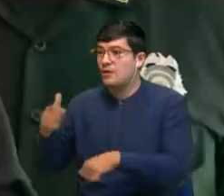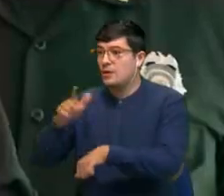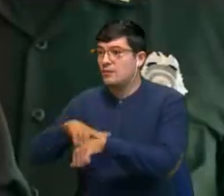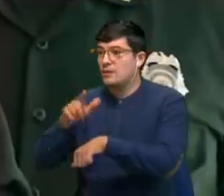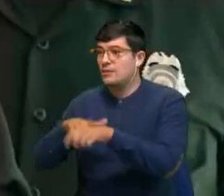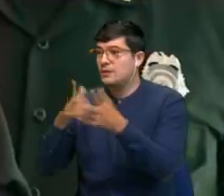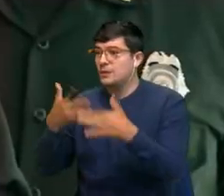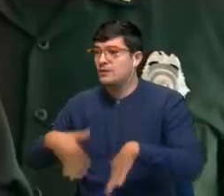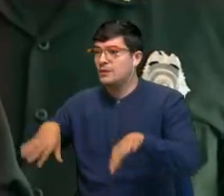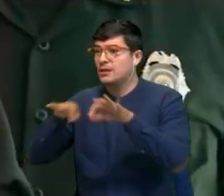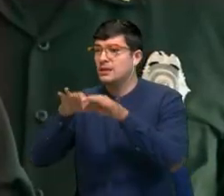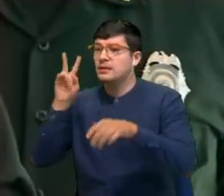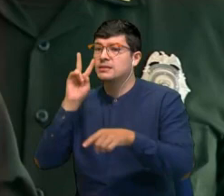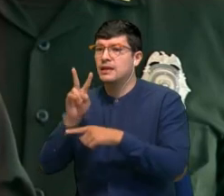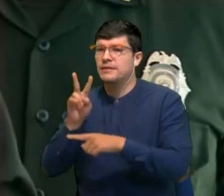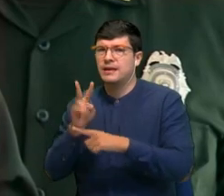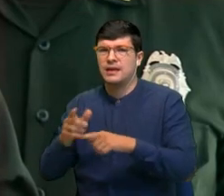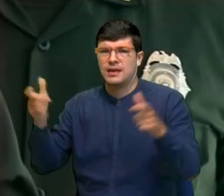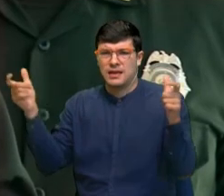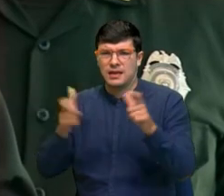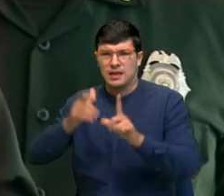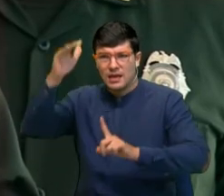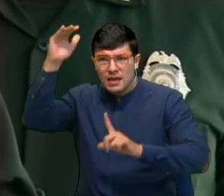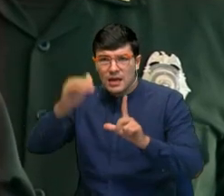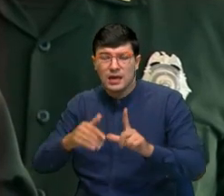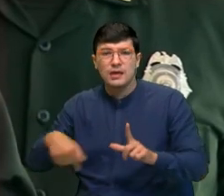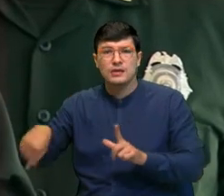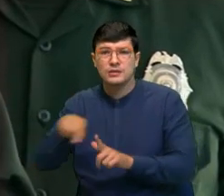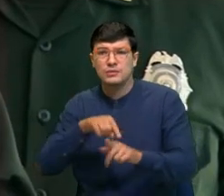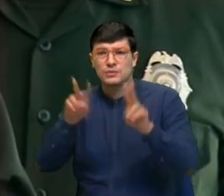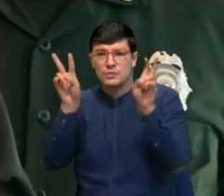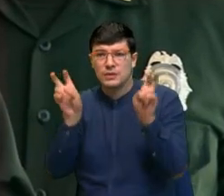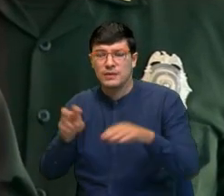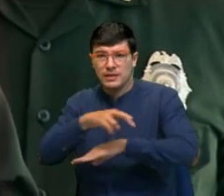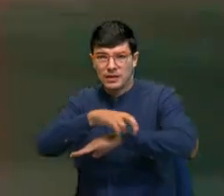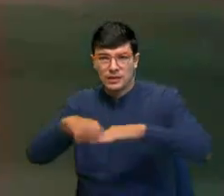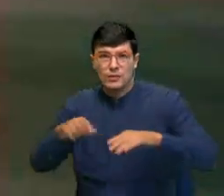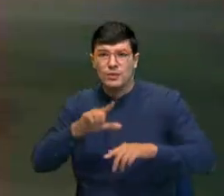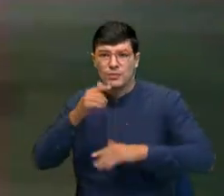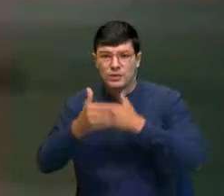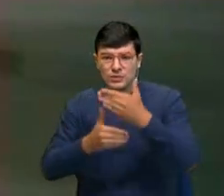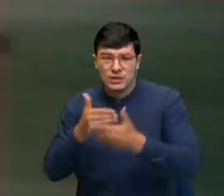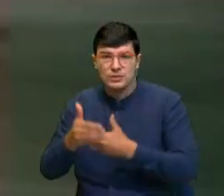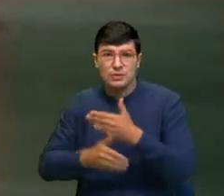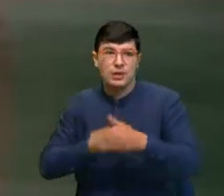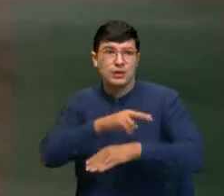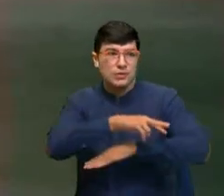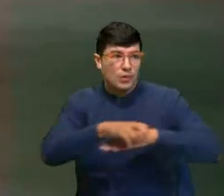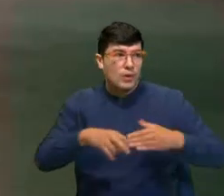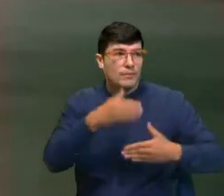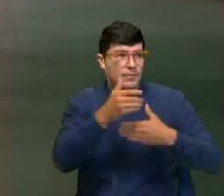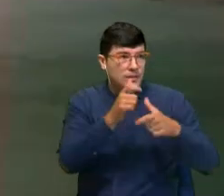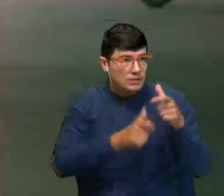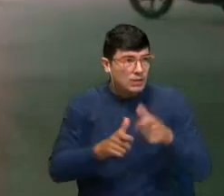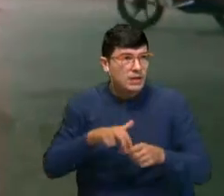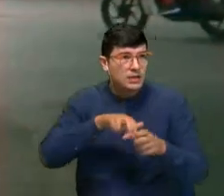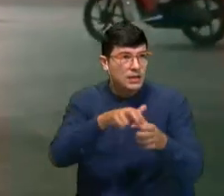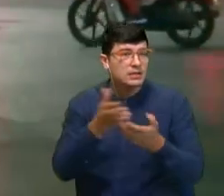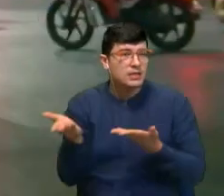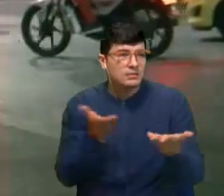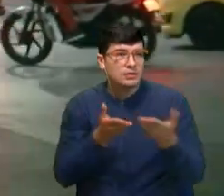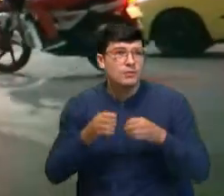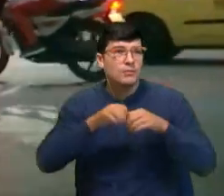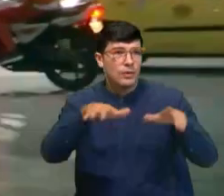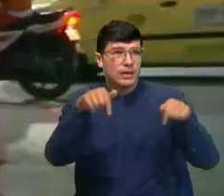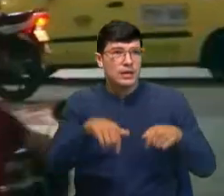observar ha disminuido ostensiblemente el tema de hurto a la cana logística hurto a pasajeros en el servicio público del